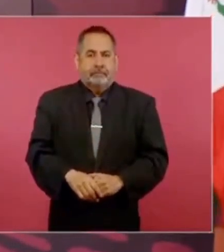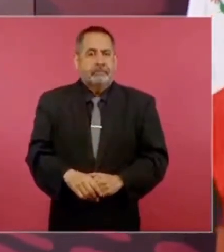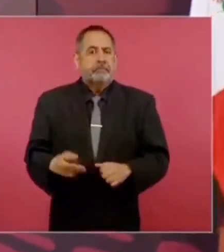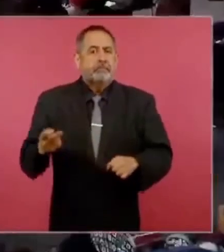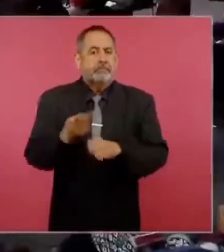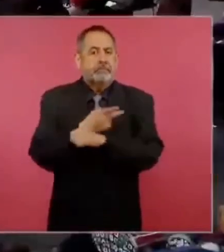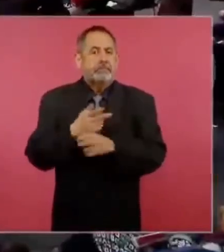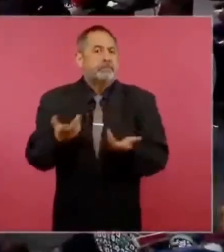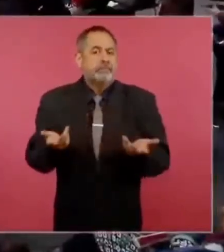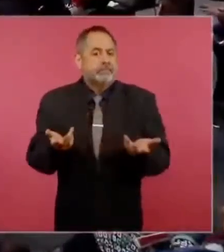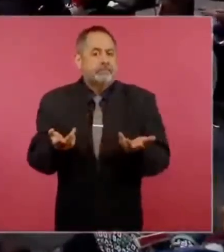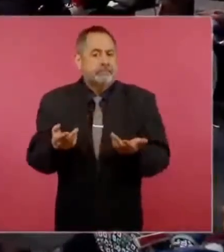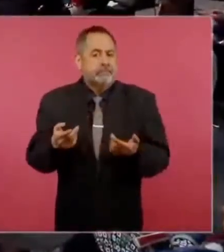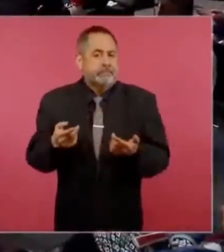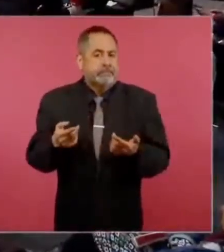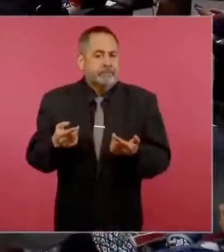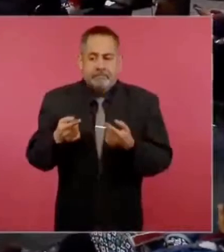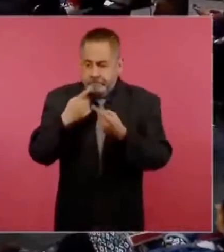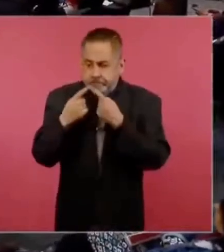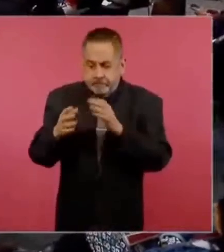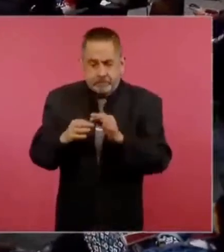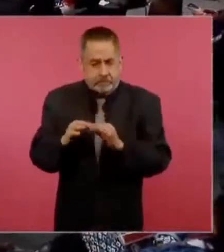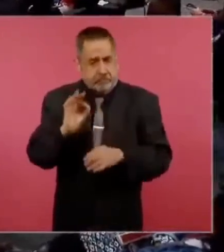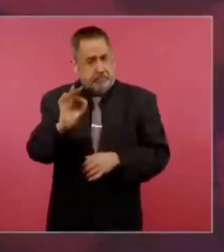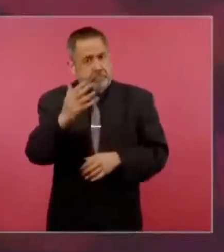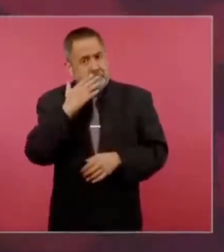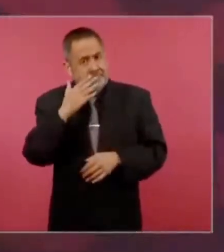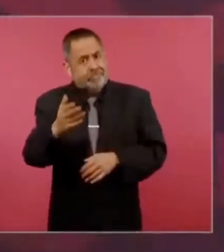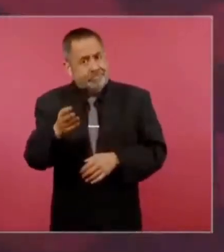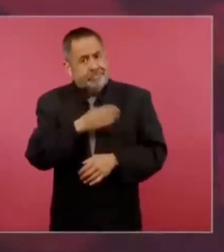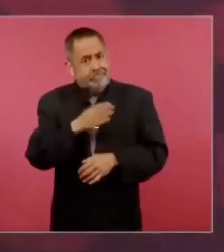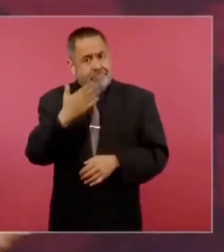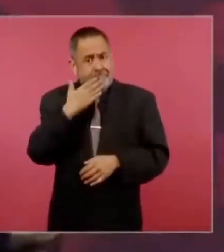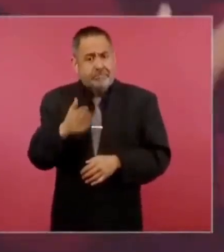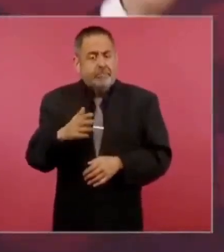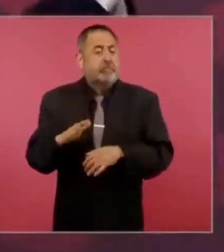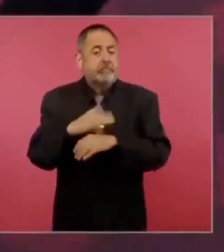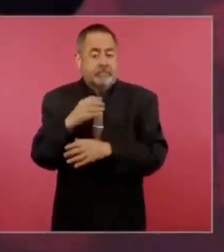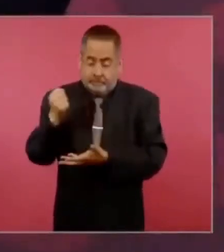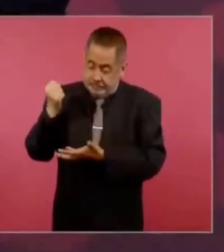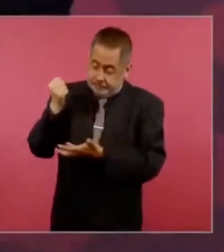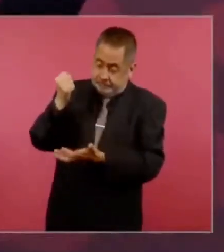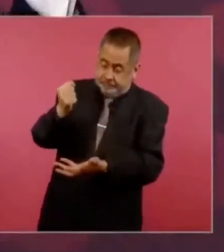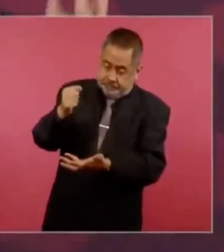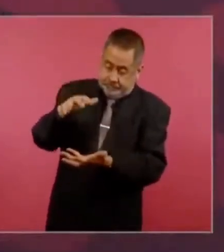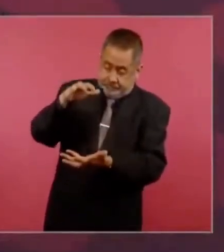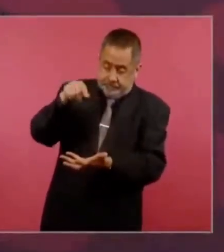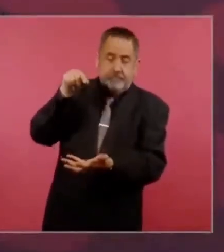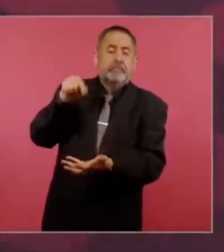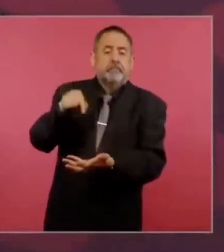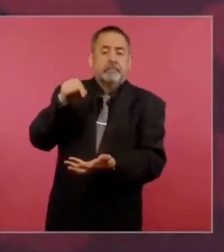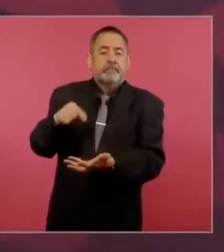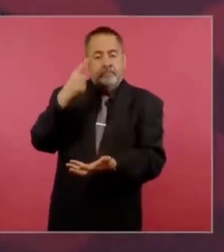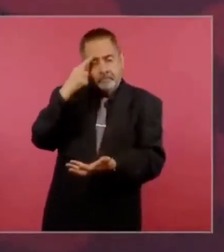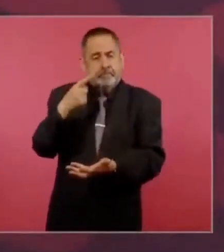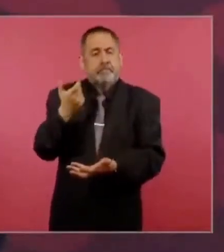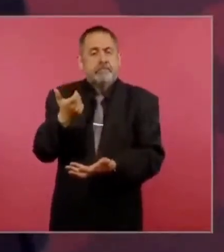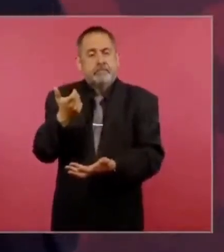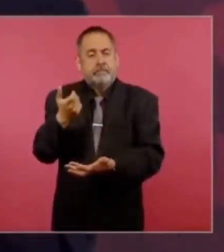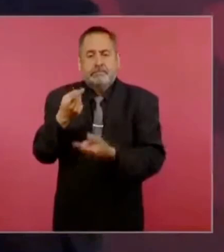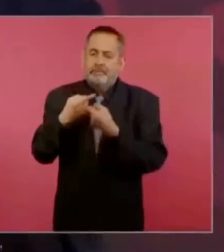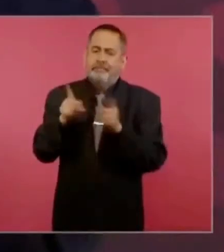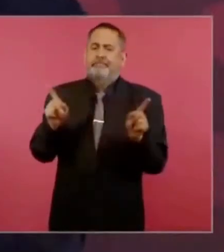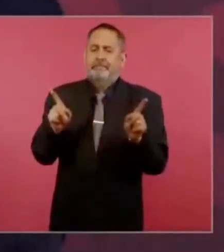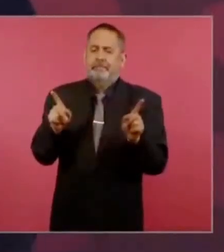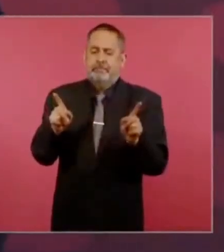resultó de esto? Porque es bueno, porque el presupuesto se manejó de